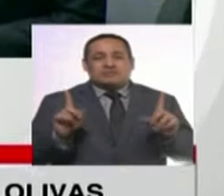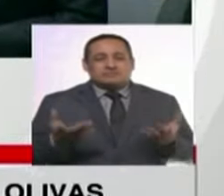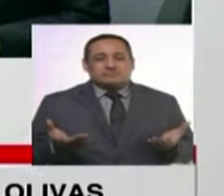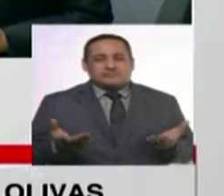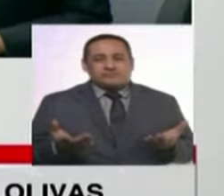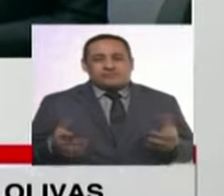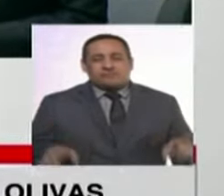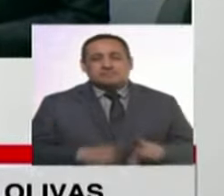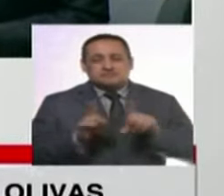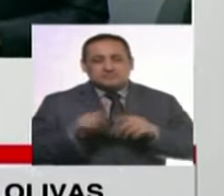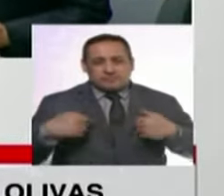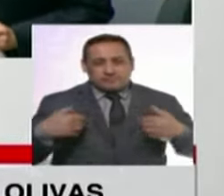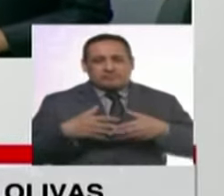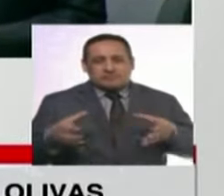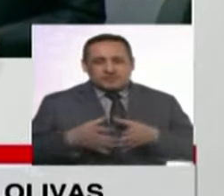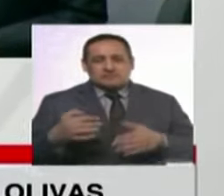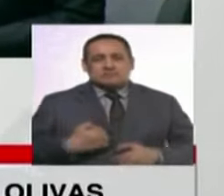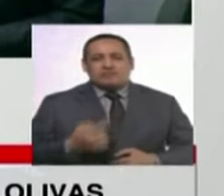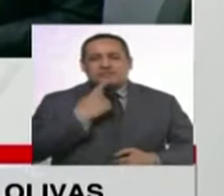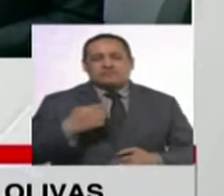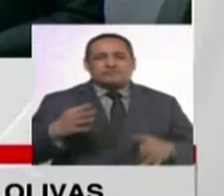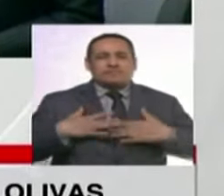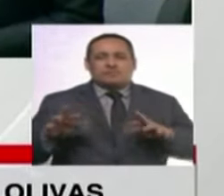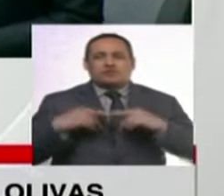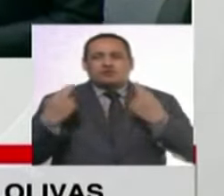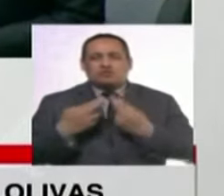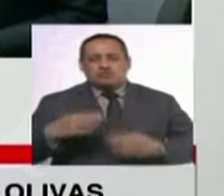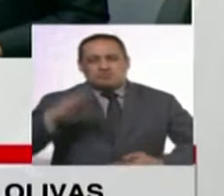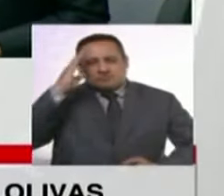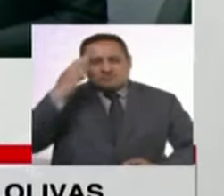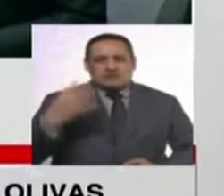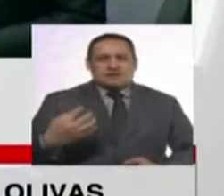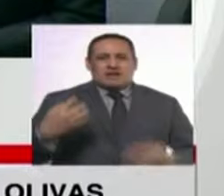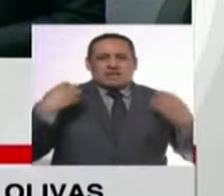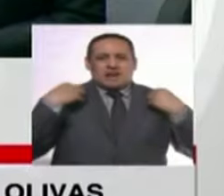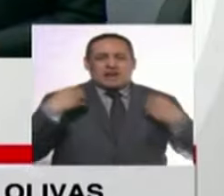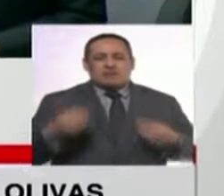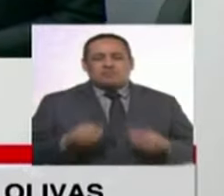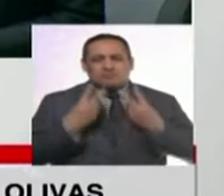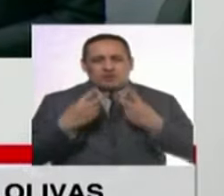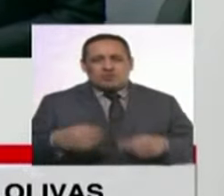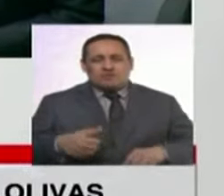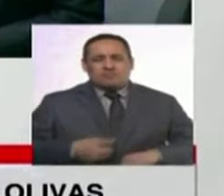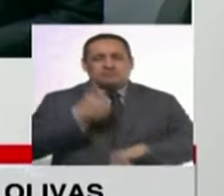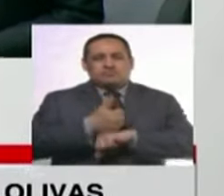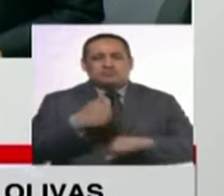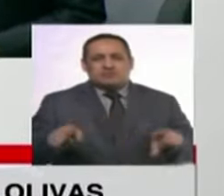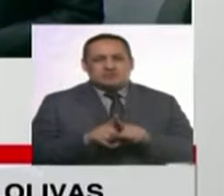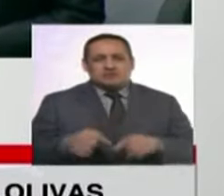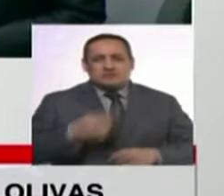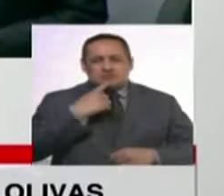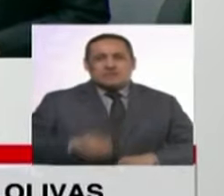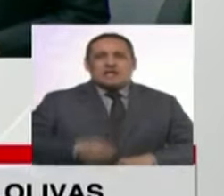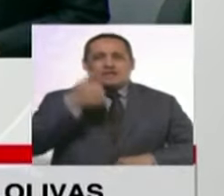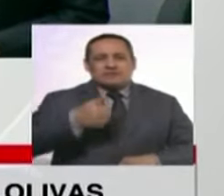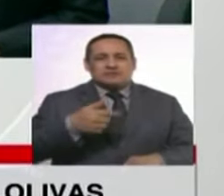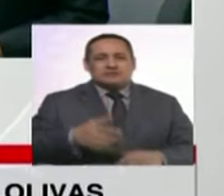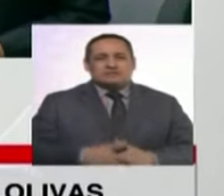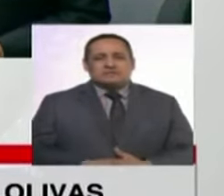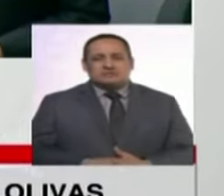cuando nosotros le decimos y tengo reuniones con generales y mi despacho porque también aumenta intención han sido mis jefes